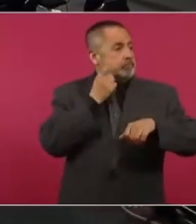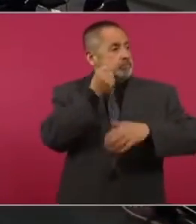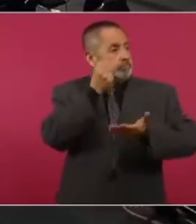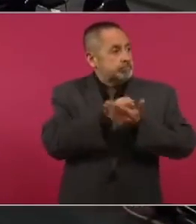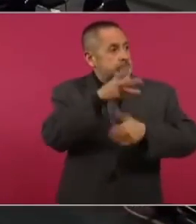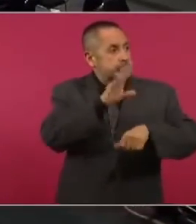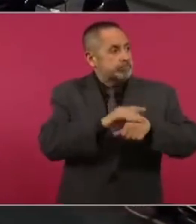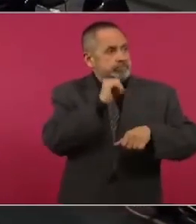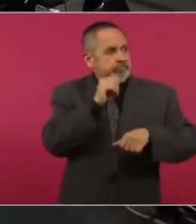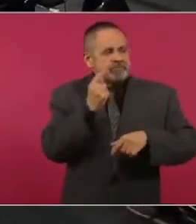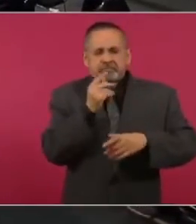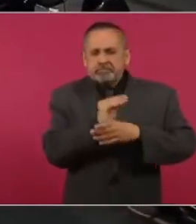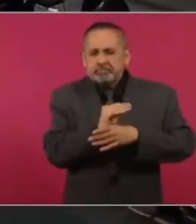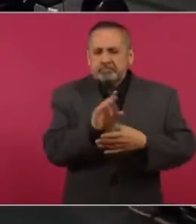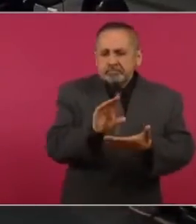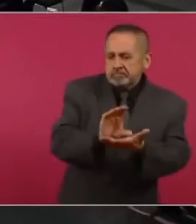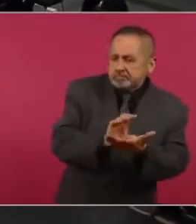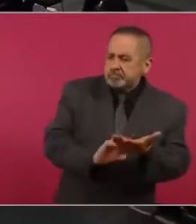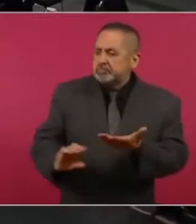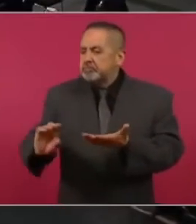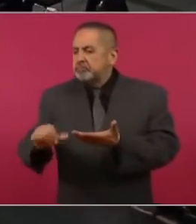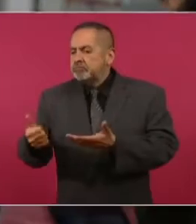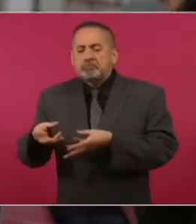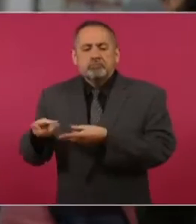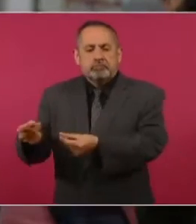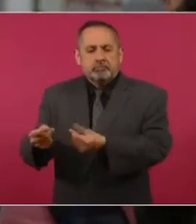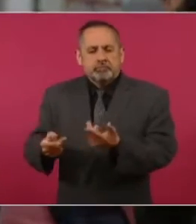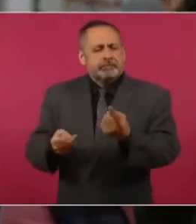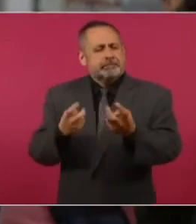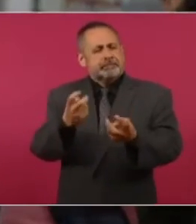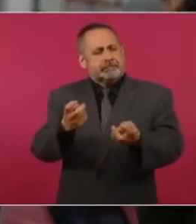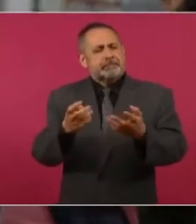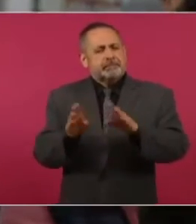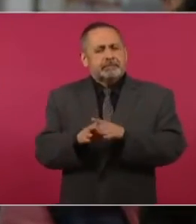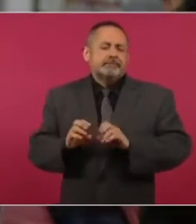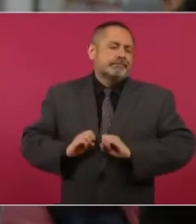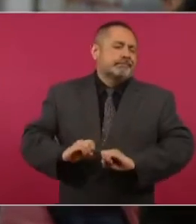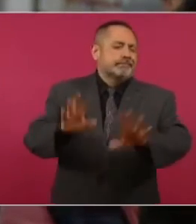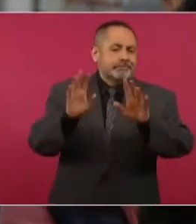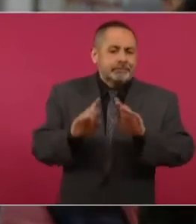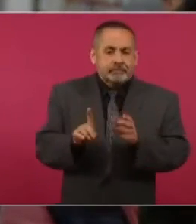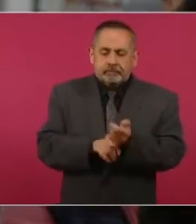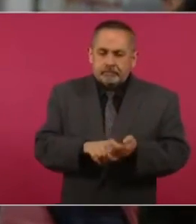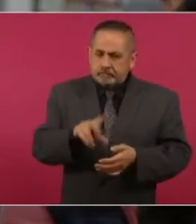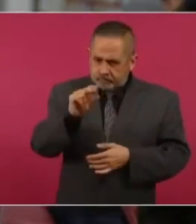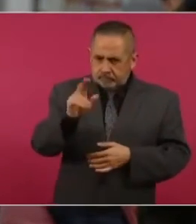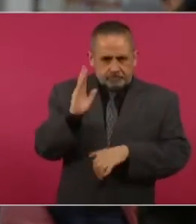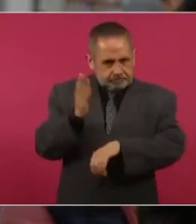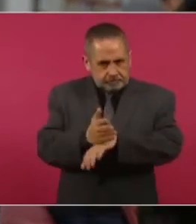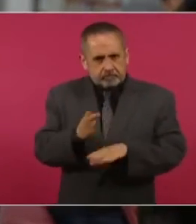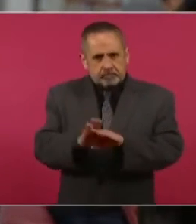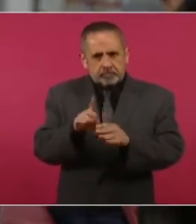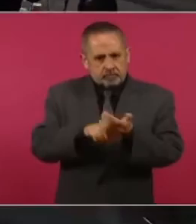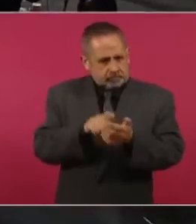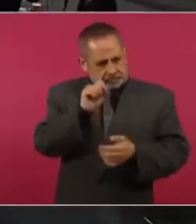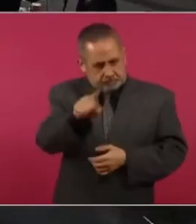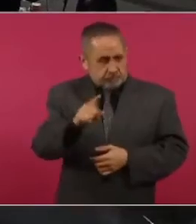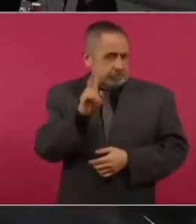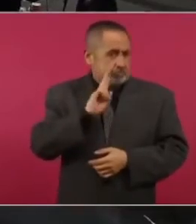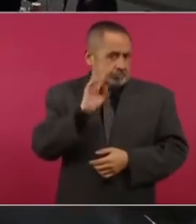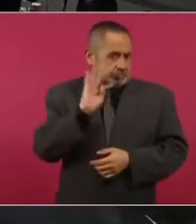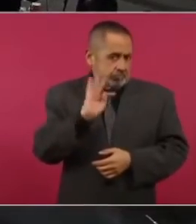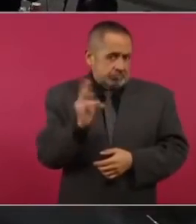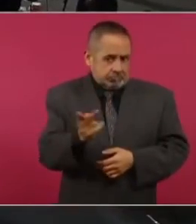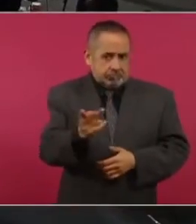hubiera autorizado, y en todo caso pues que no quede impune como en su momento quedó la partida secreta de Salinas.